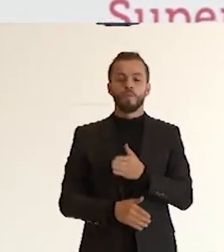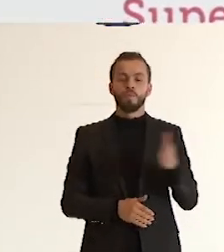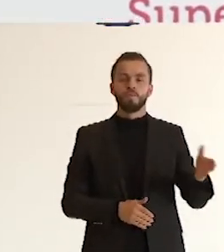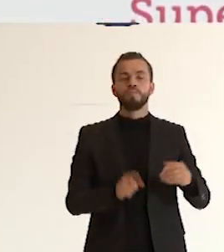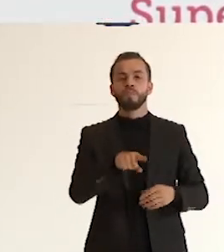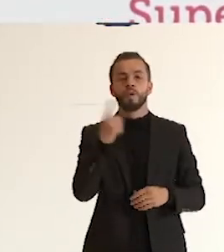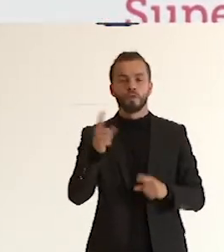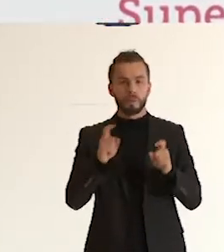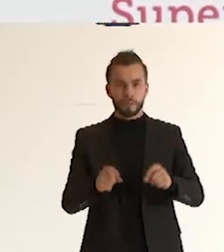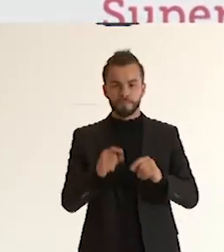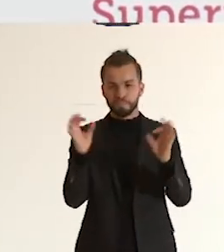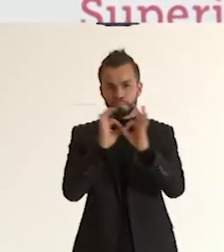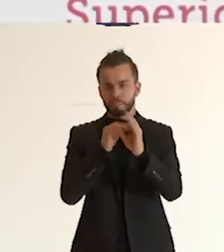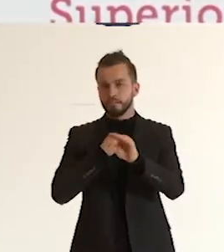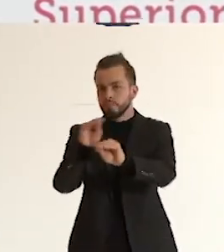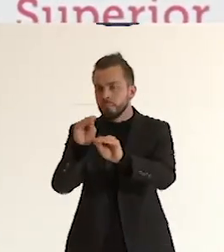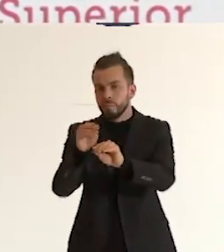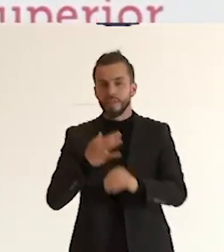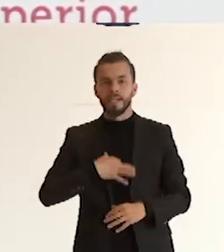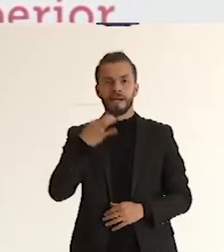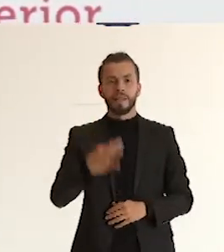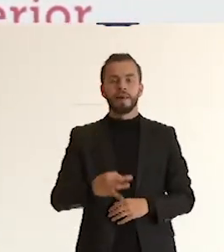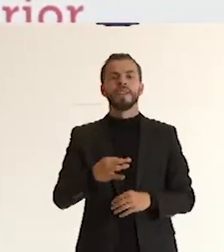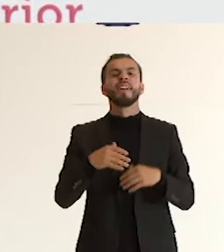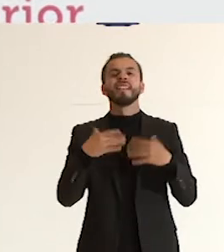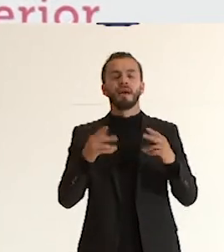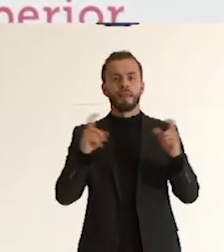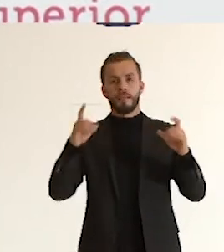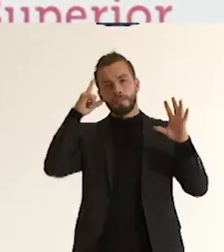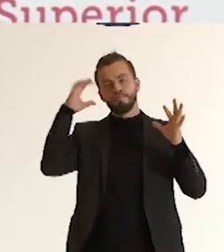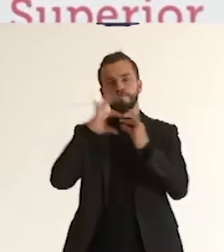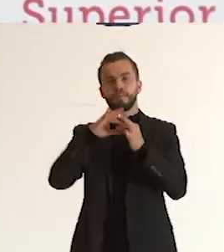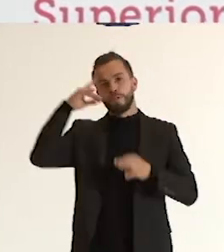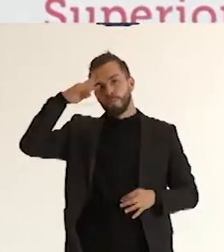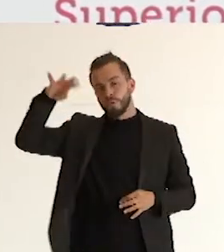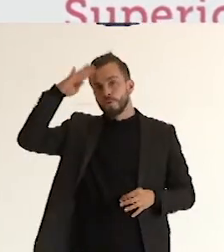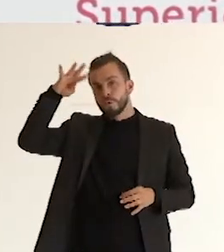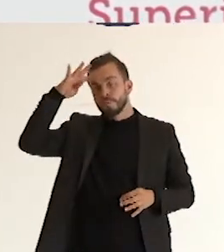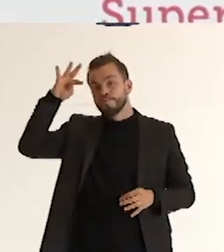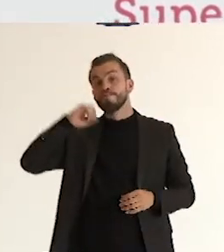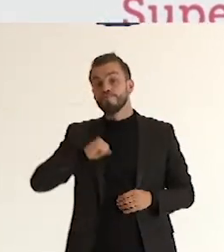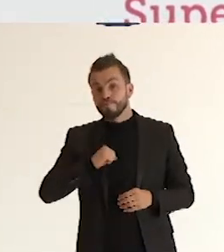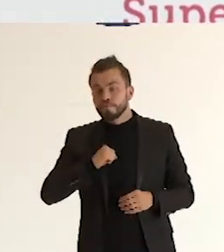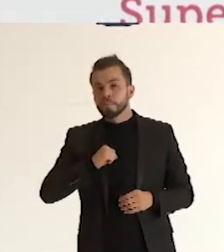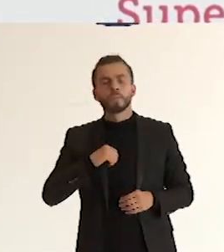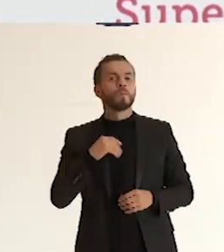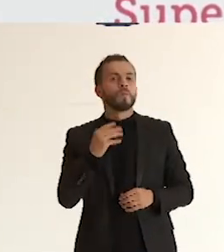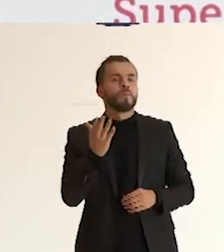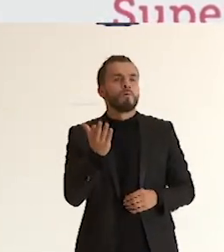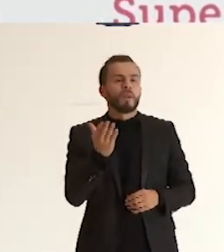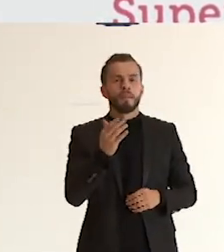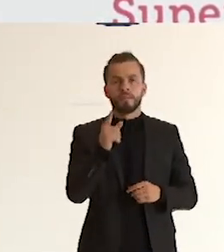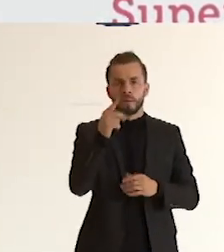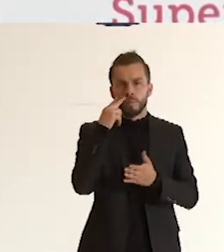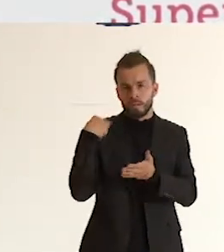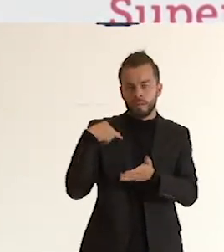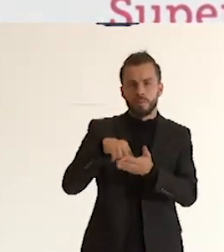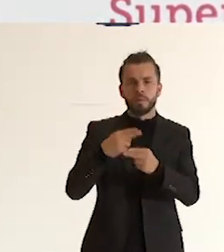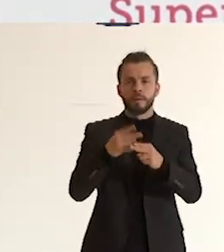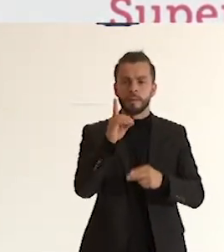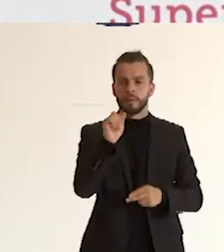ética entendiendo la ética como disciplina filosófica y entonces estamos hablando pues digamos este autor davis